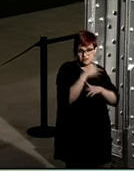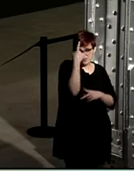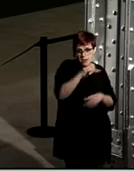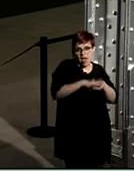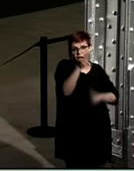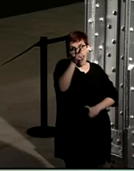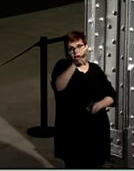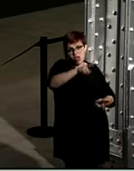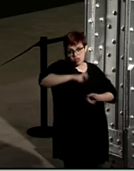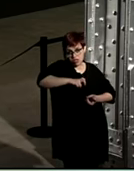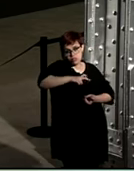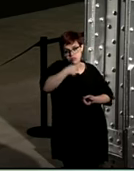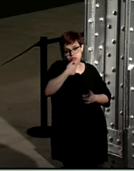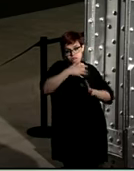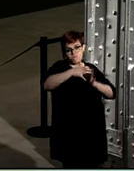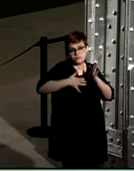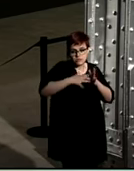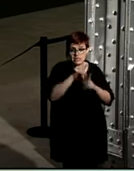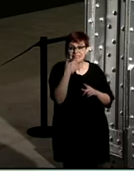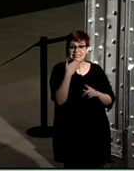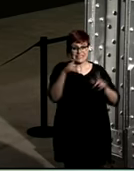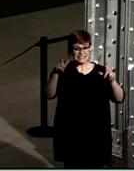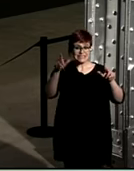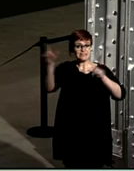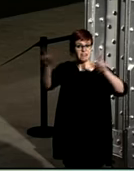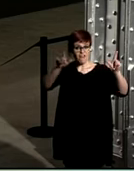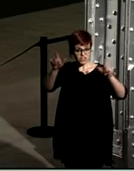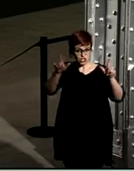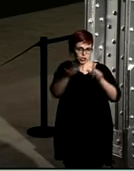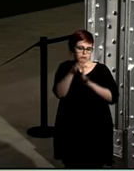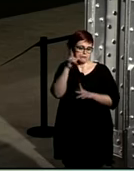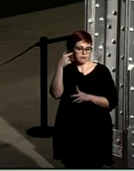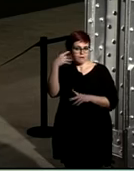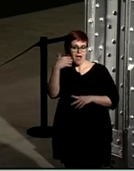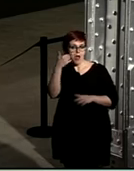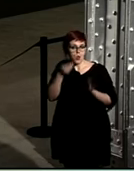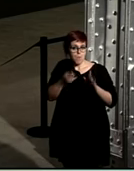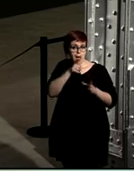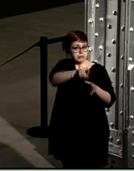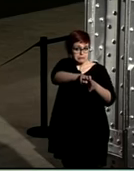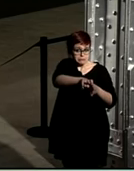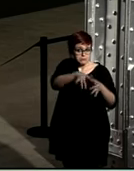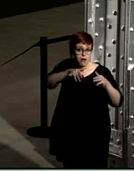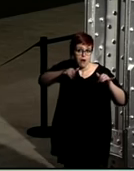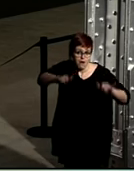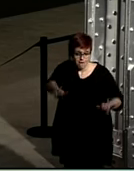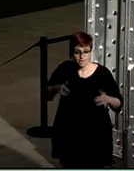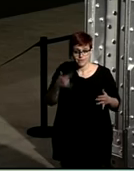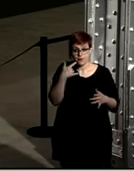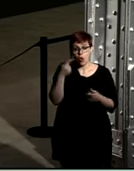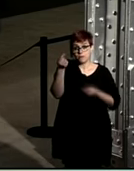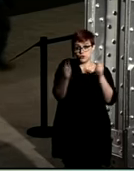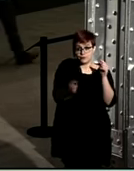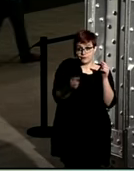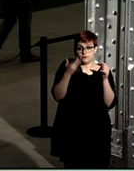país, y si no entra una televisión a priori, o sea, levantar una película, y ellos lo saben, a pulmón, de ese presupuesto... A